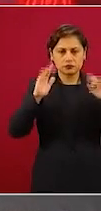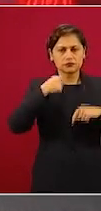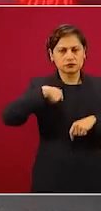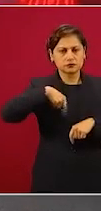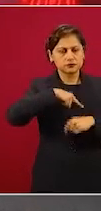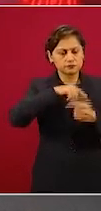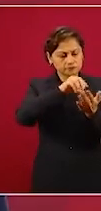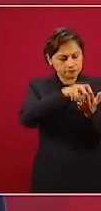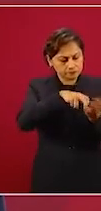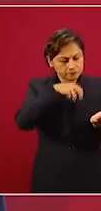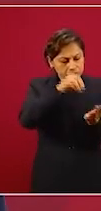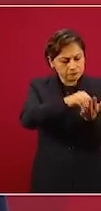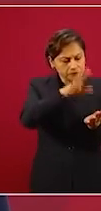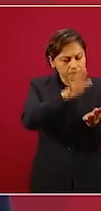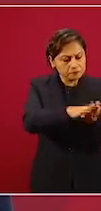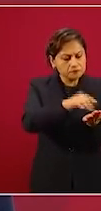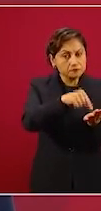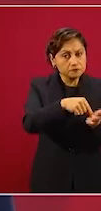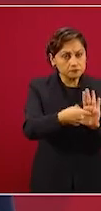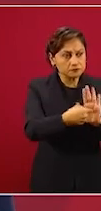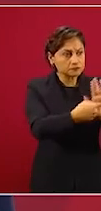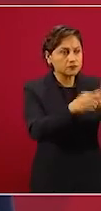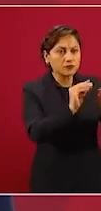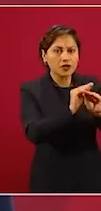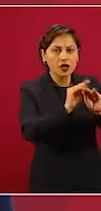volver a enviar la iniciativa